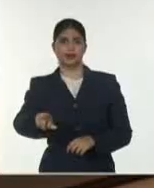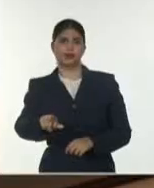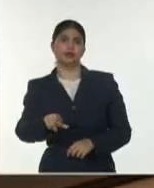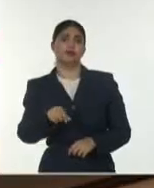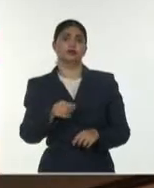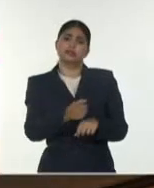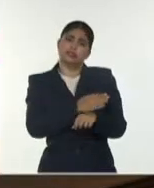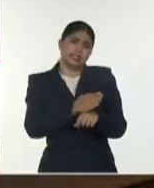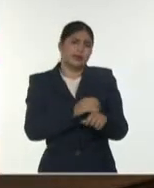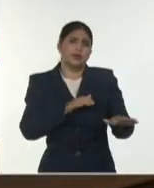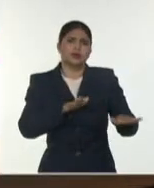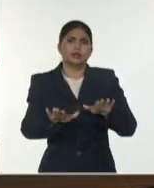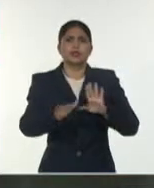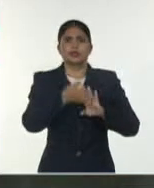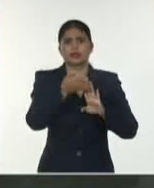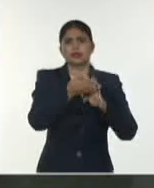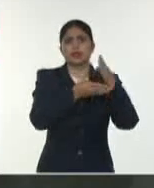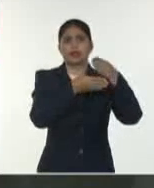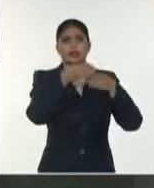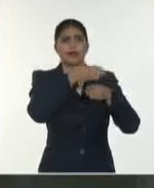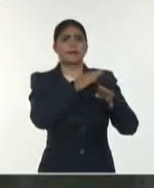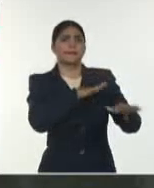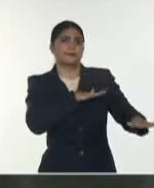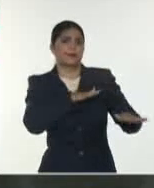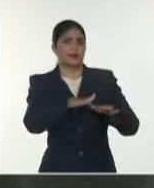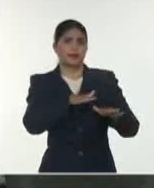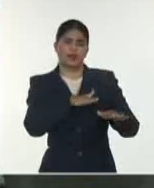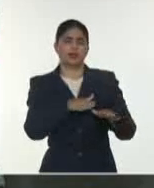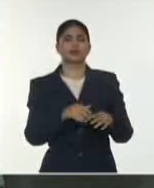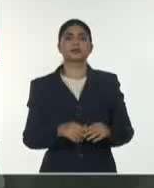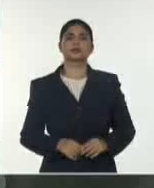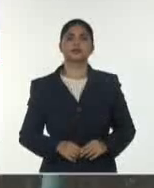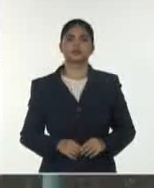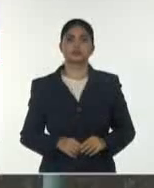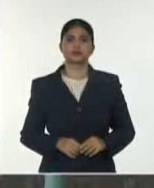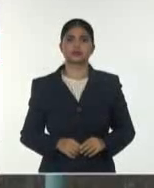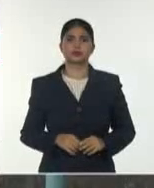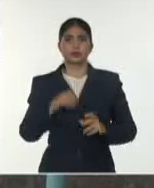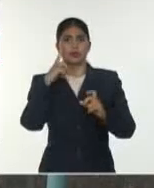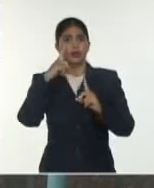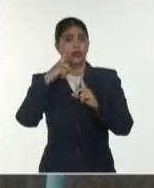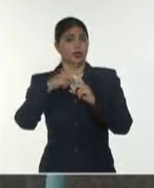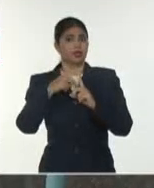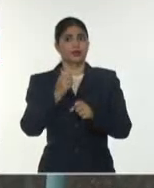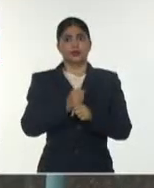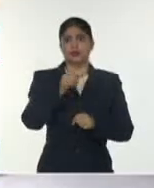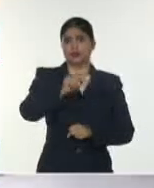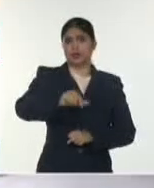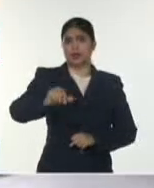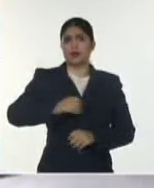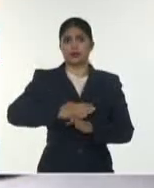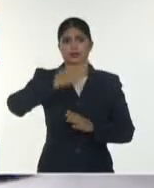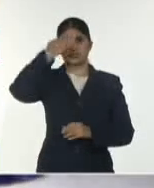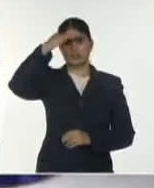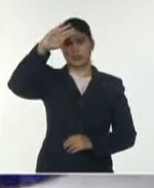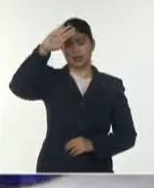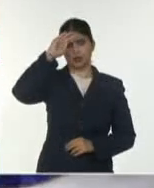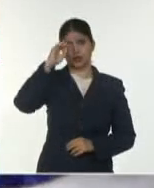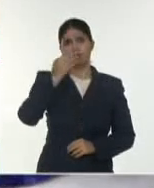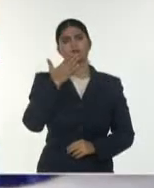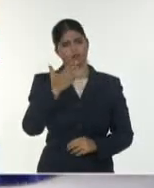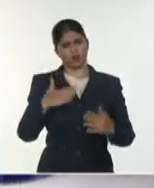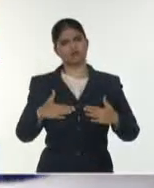Lograr servicios de excelencia es objetivo de los trabajadores del Hospital Oncológico Conrado Benítez de Santiago de Cuba. El logro